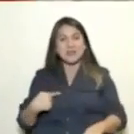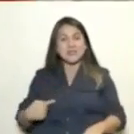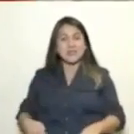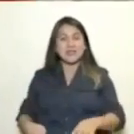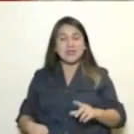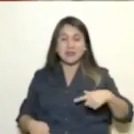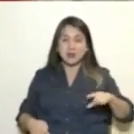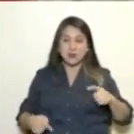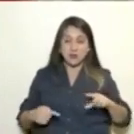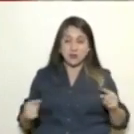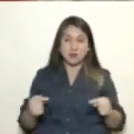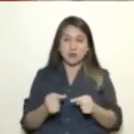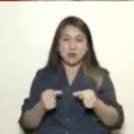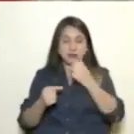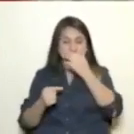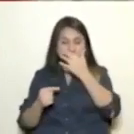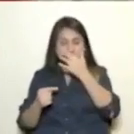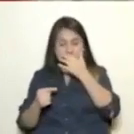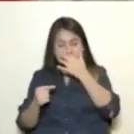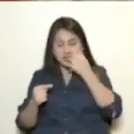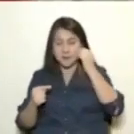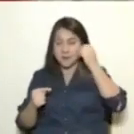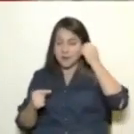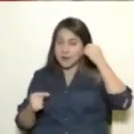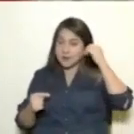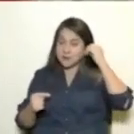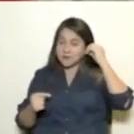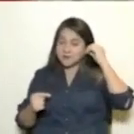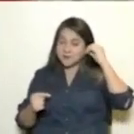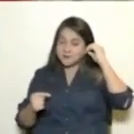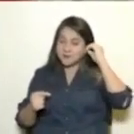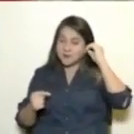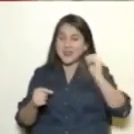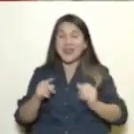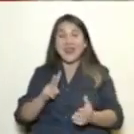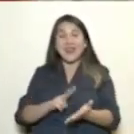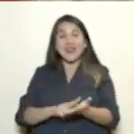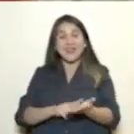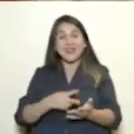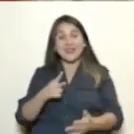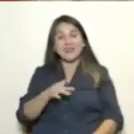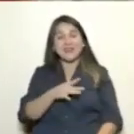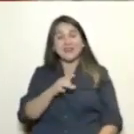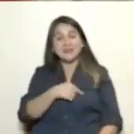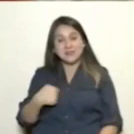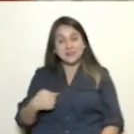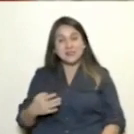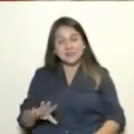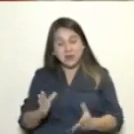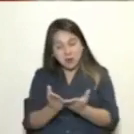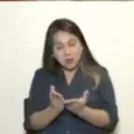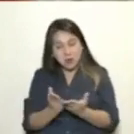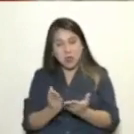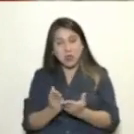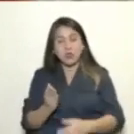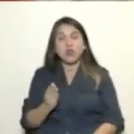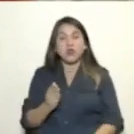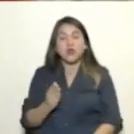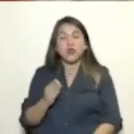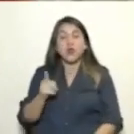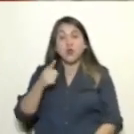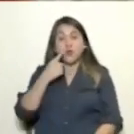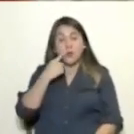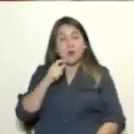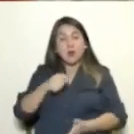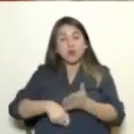conoce muy bien, lo hemos conversado otras veces, China, la realidad de China, se ha interesado, lo ha estudiado. Guy Sorman, intelectual liberal